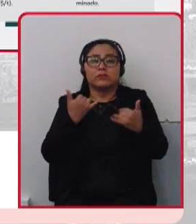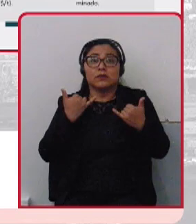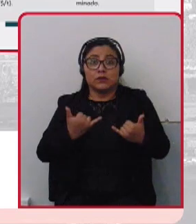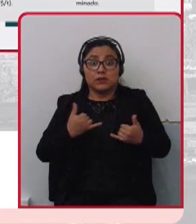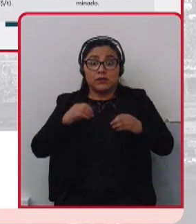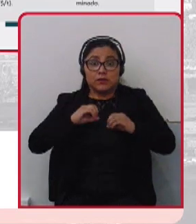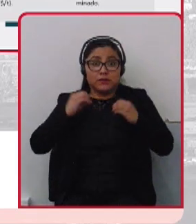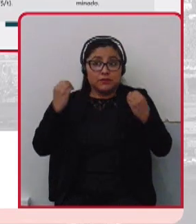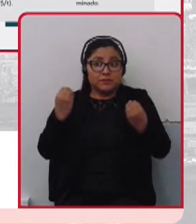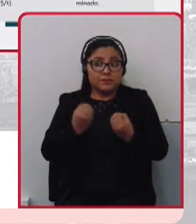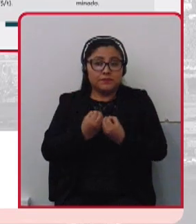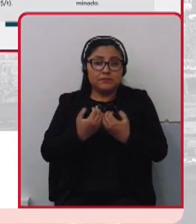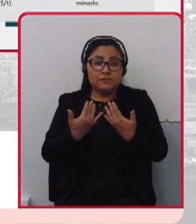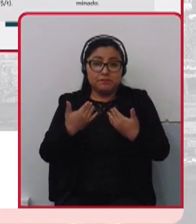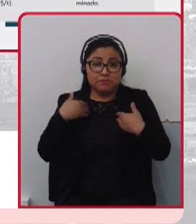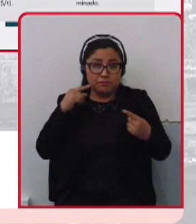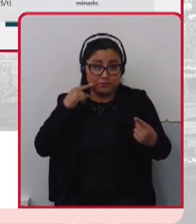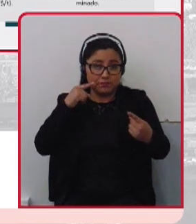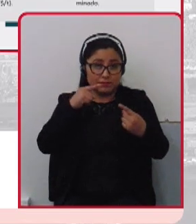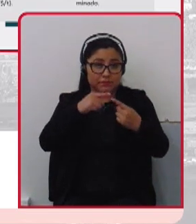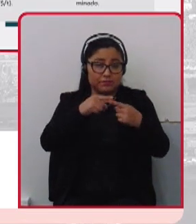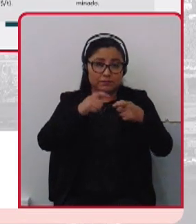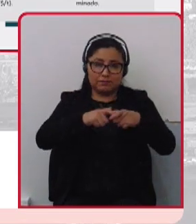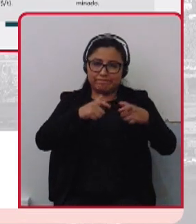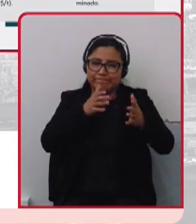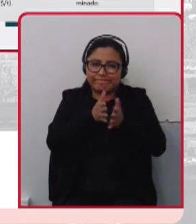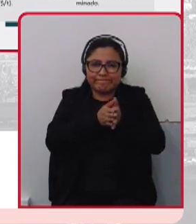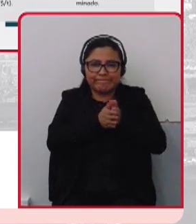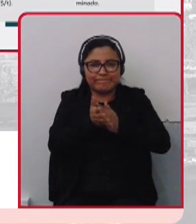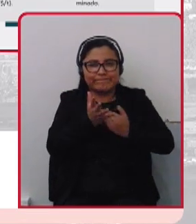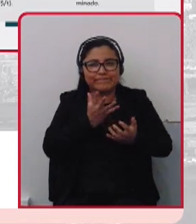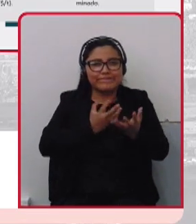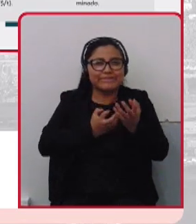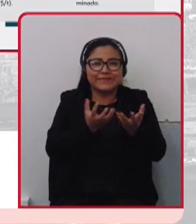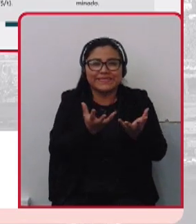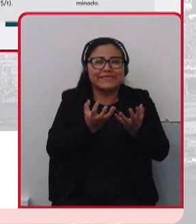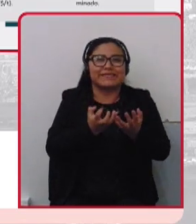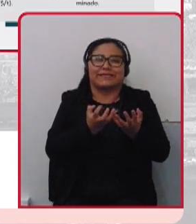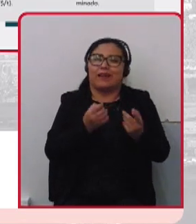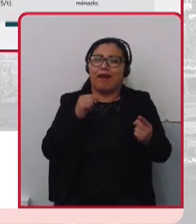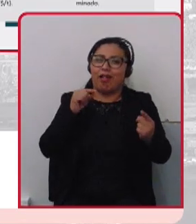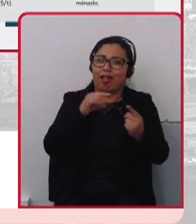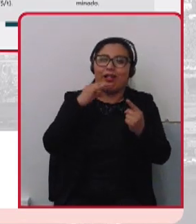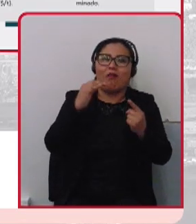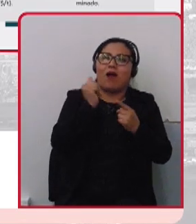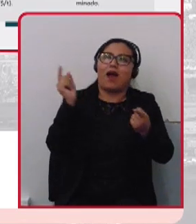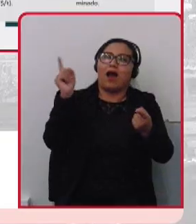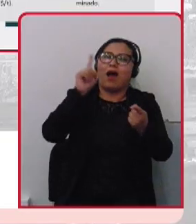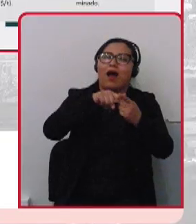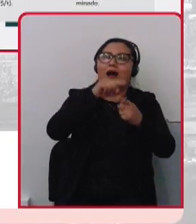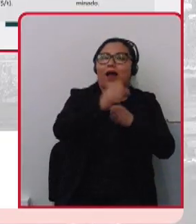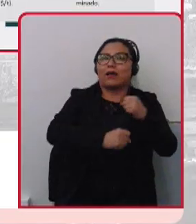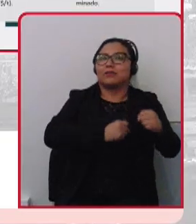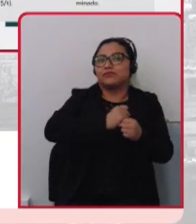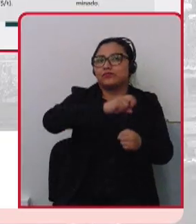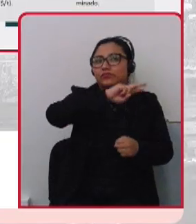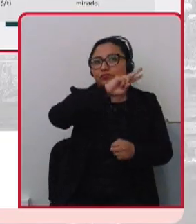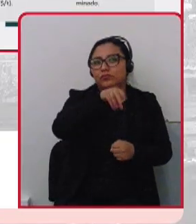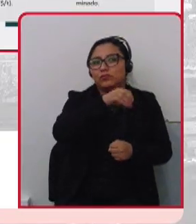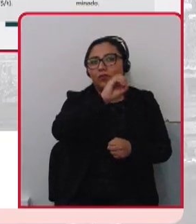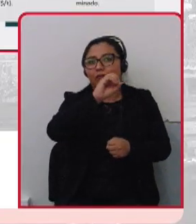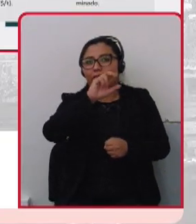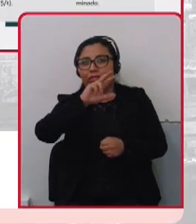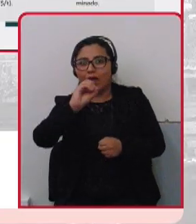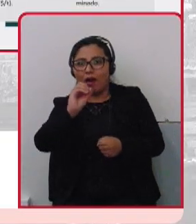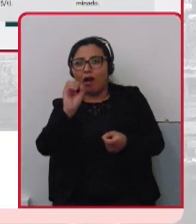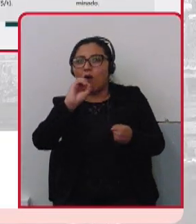organización tiene un objetivo bien ambicioso, trazados al 2030 o al 2050,